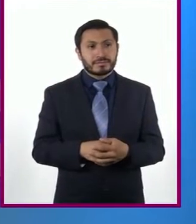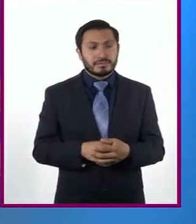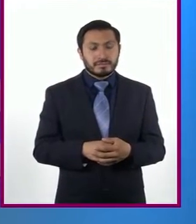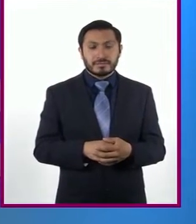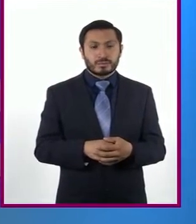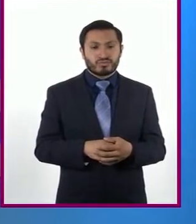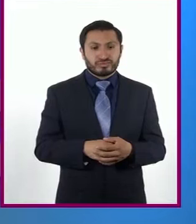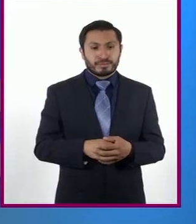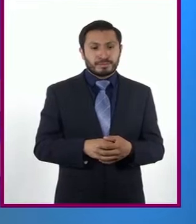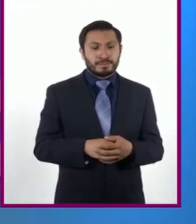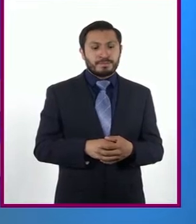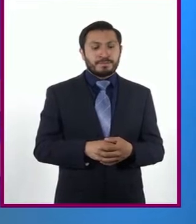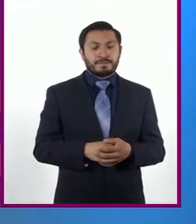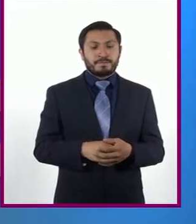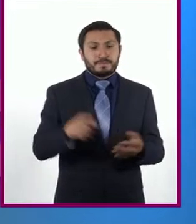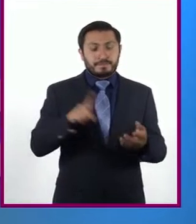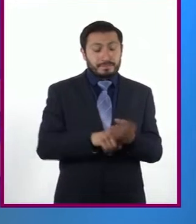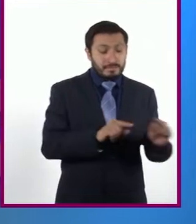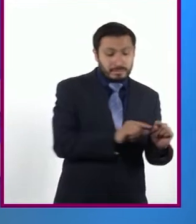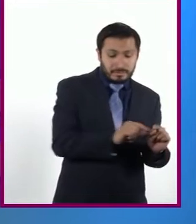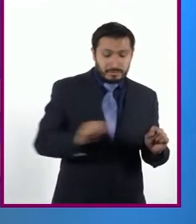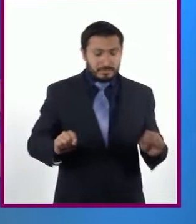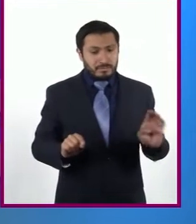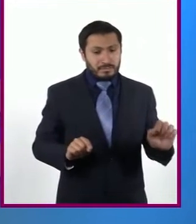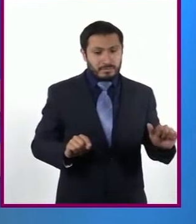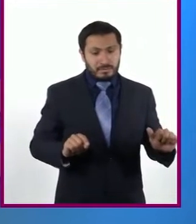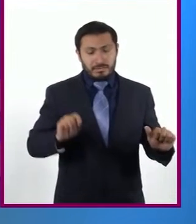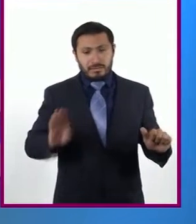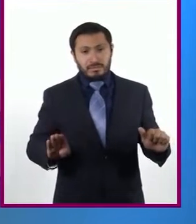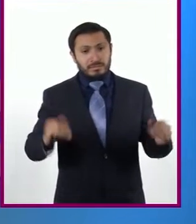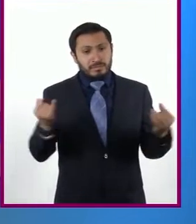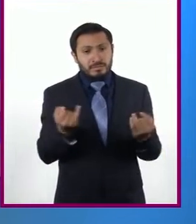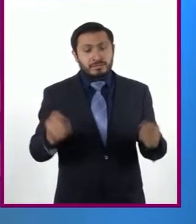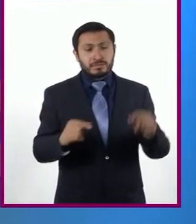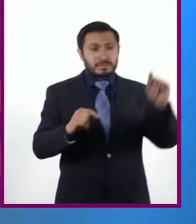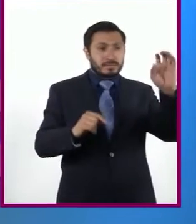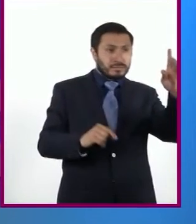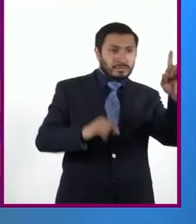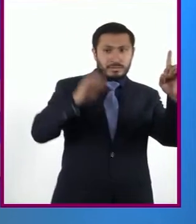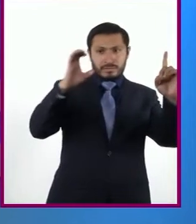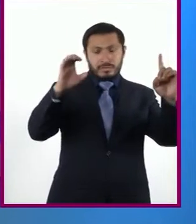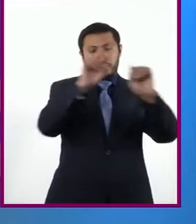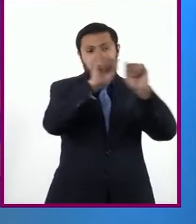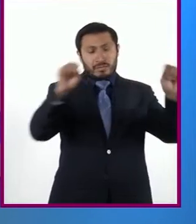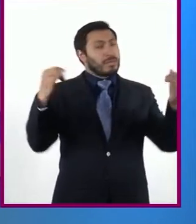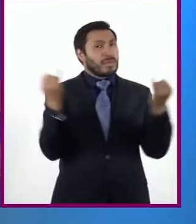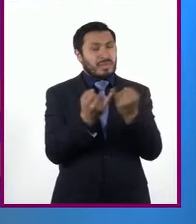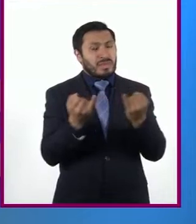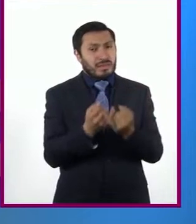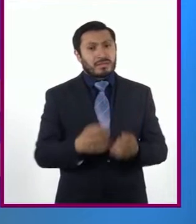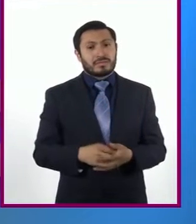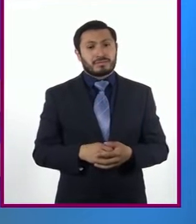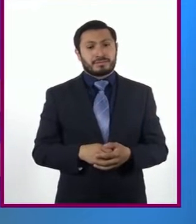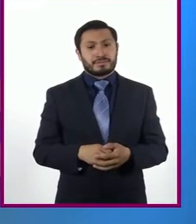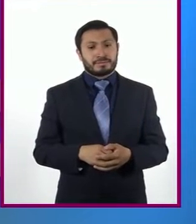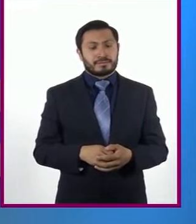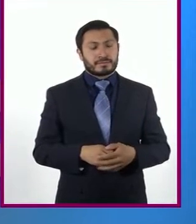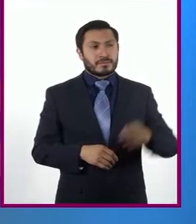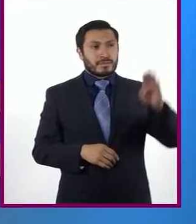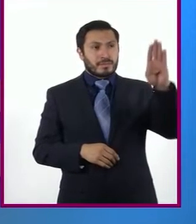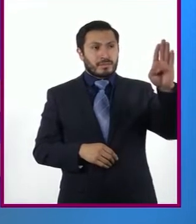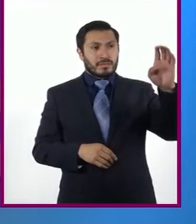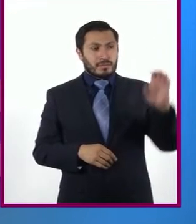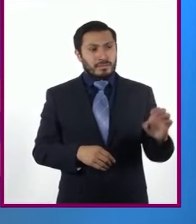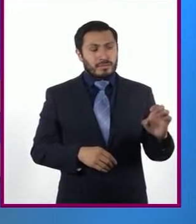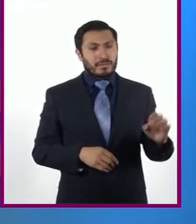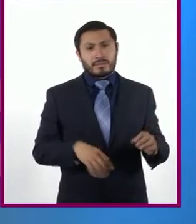Además, el segmento de recta AB es igual al segmento de recta DC. El segmento de recta BC